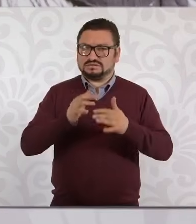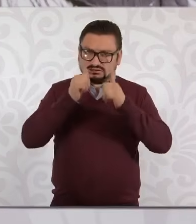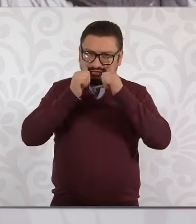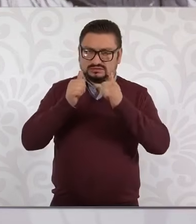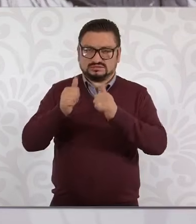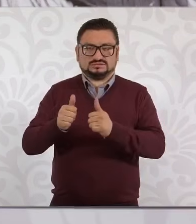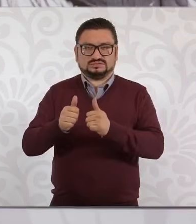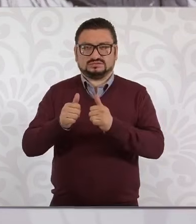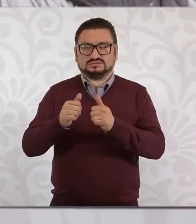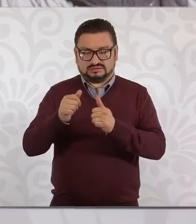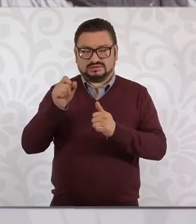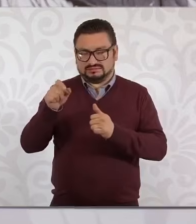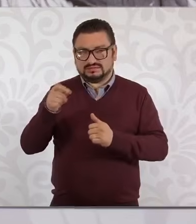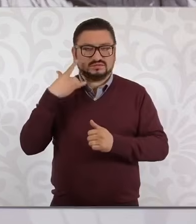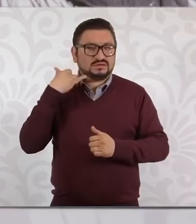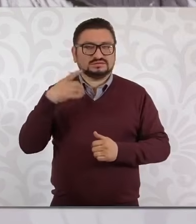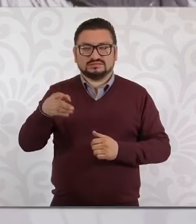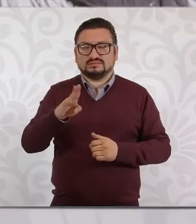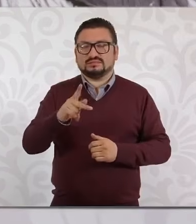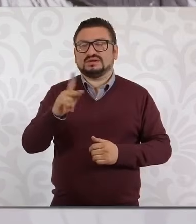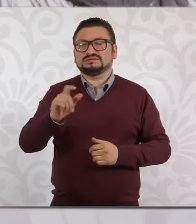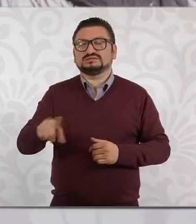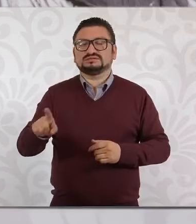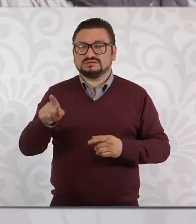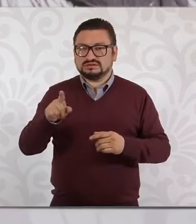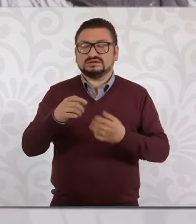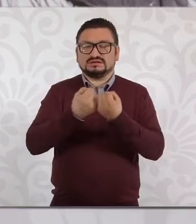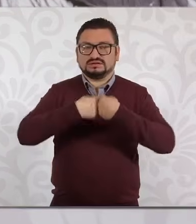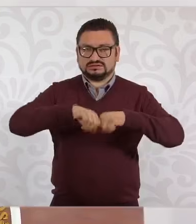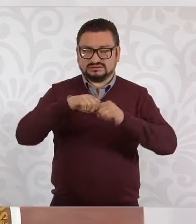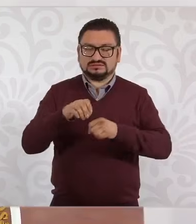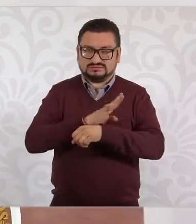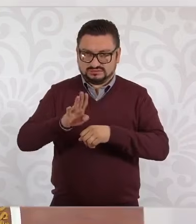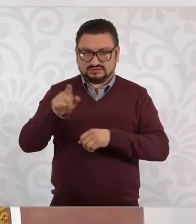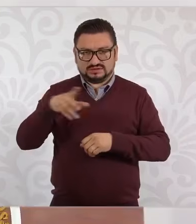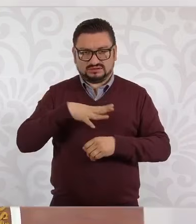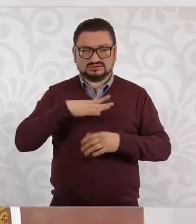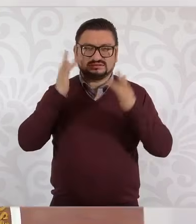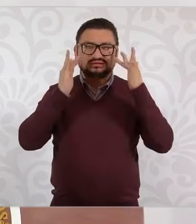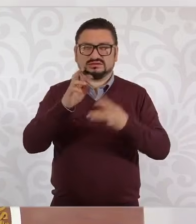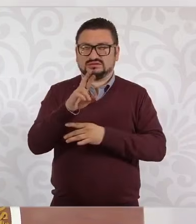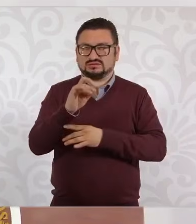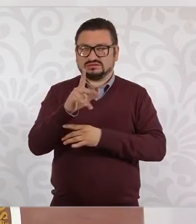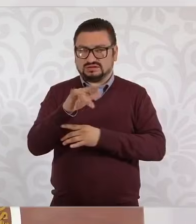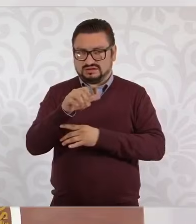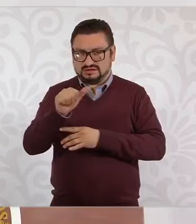en el caso de La Paz. Inauguramos también del IMSS Bienestar uno en Santa Rosalía, se llama,